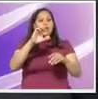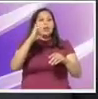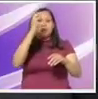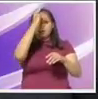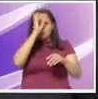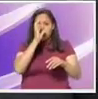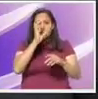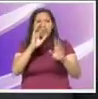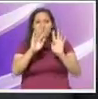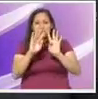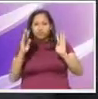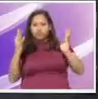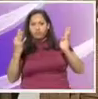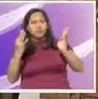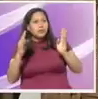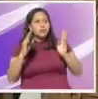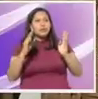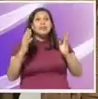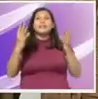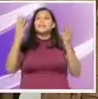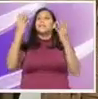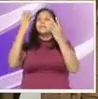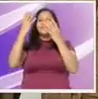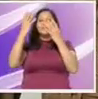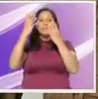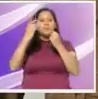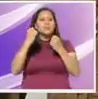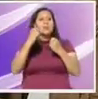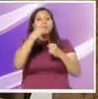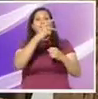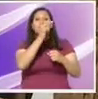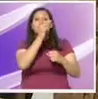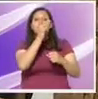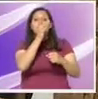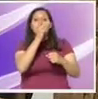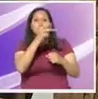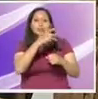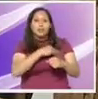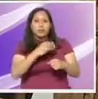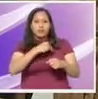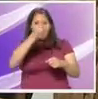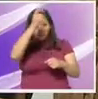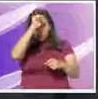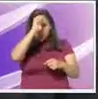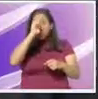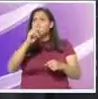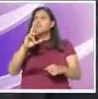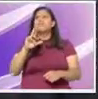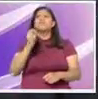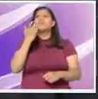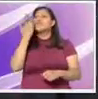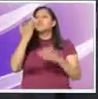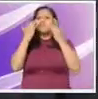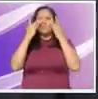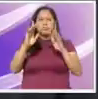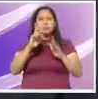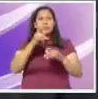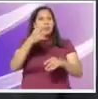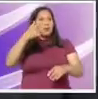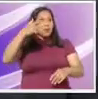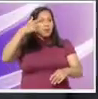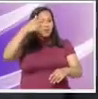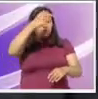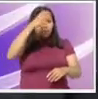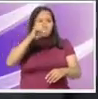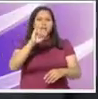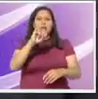Coahuila. Y en el momento en que los van a capturar, el hijo de Allende se atraviesa porque Allende no quiere rendirse y le disparan.